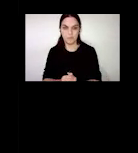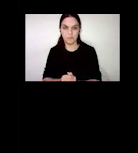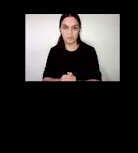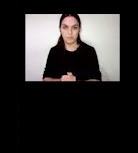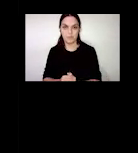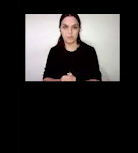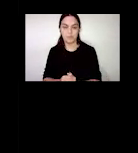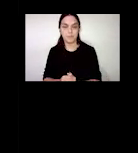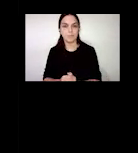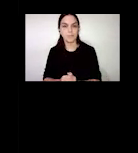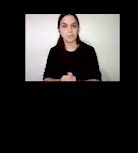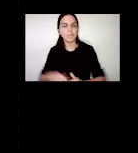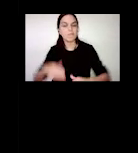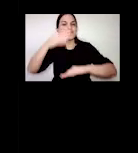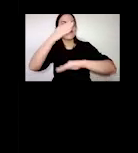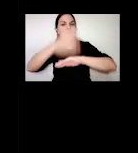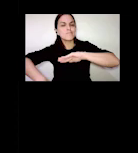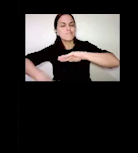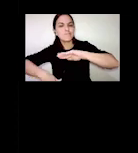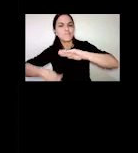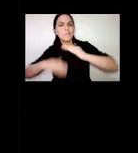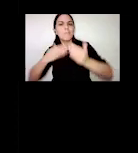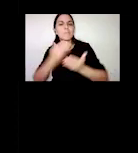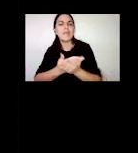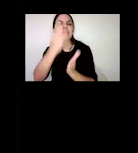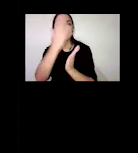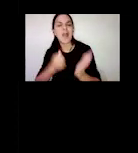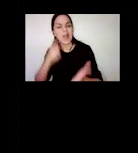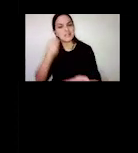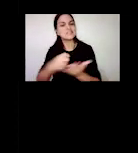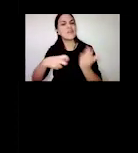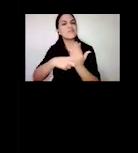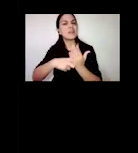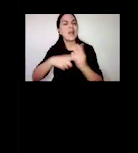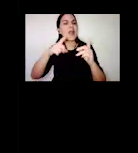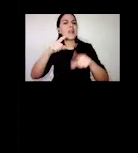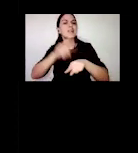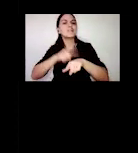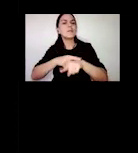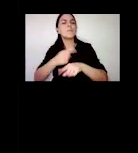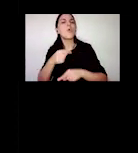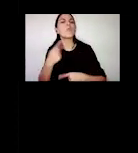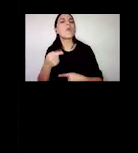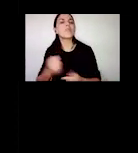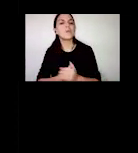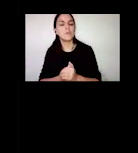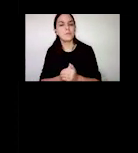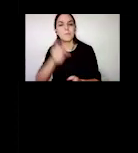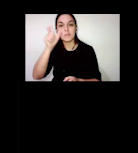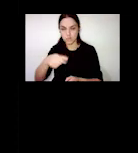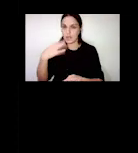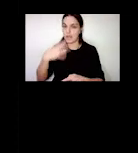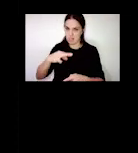¿Hasta cuándo puedo pedir la baja de residencia fiscal? Bueno, aquellos sujetos que estén